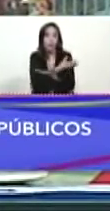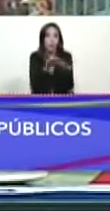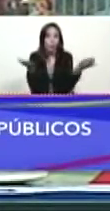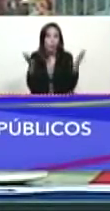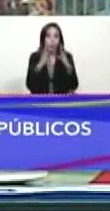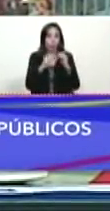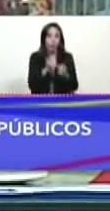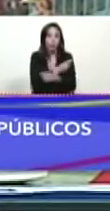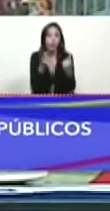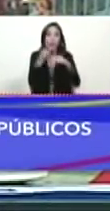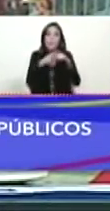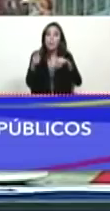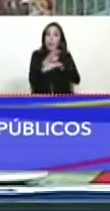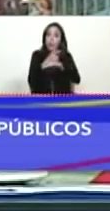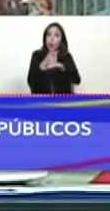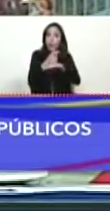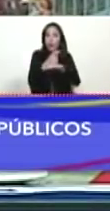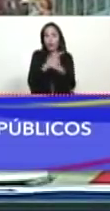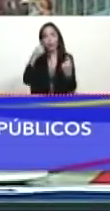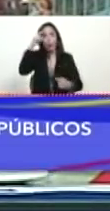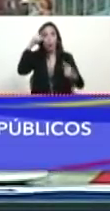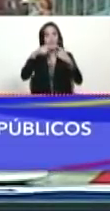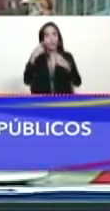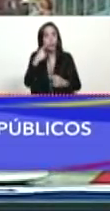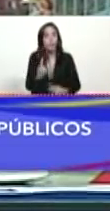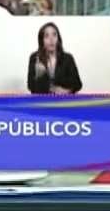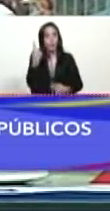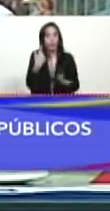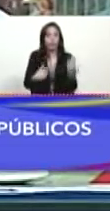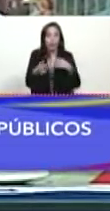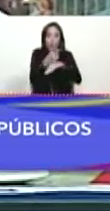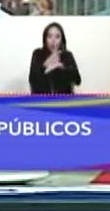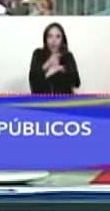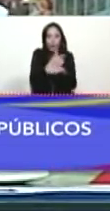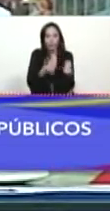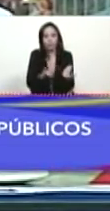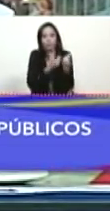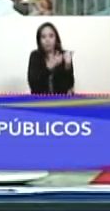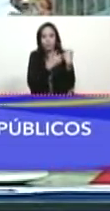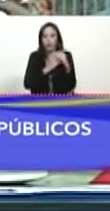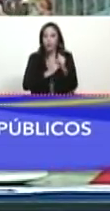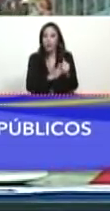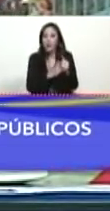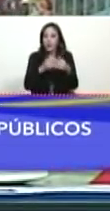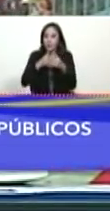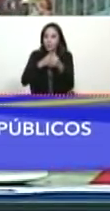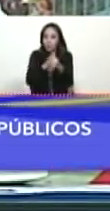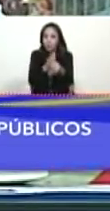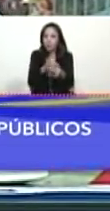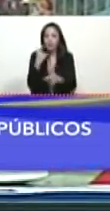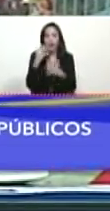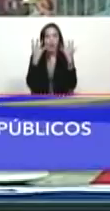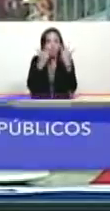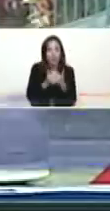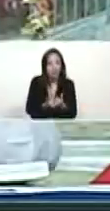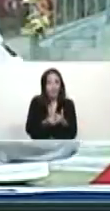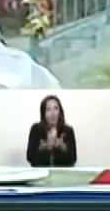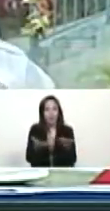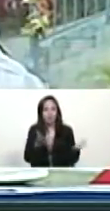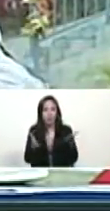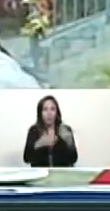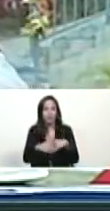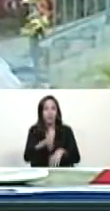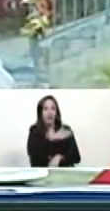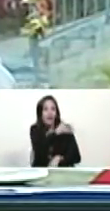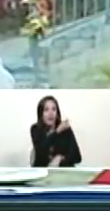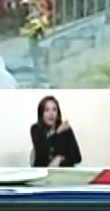Pero el que es gobernante tiene la primera tarea, gobernar, dirigir, conducir, administrar, gerenciar,